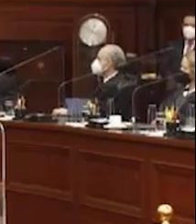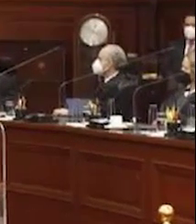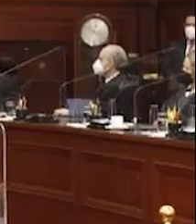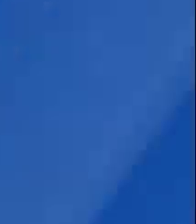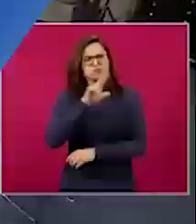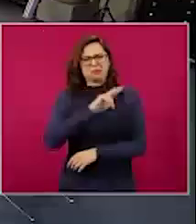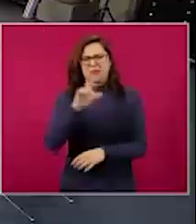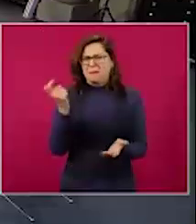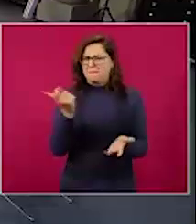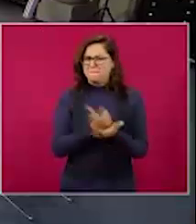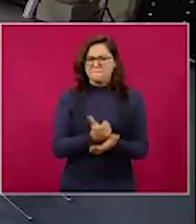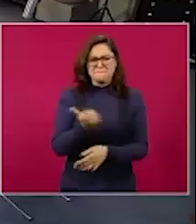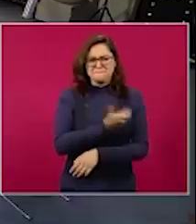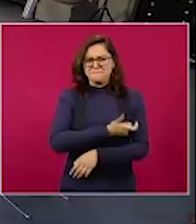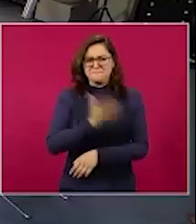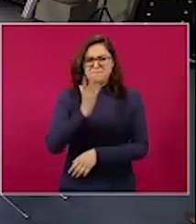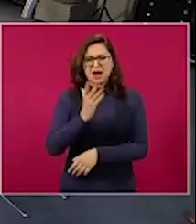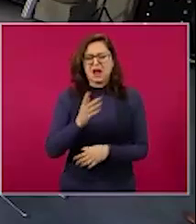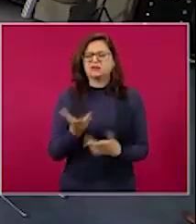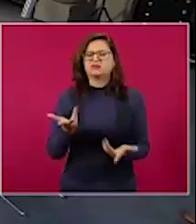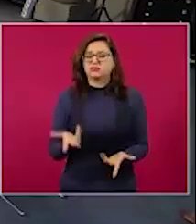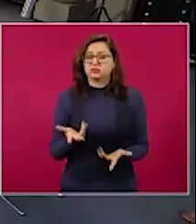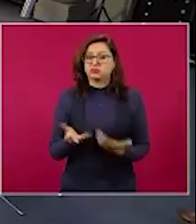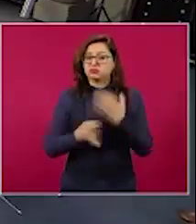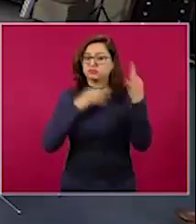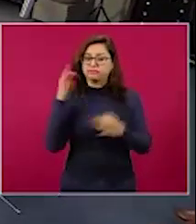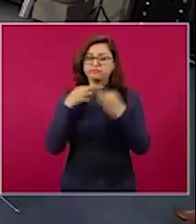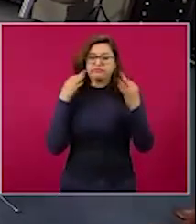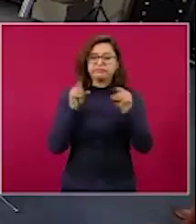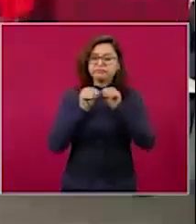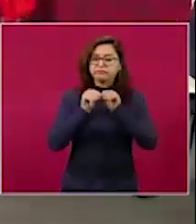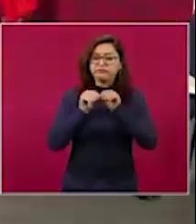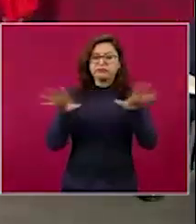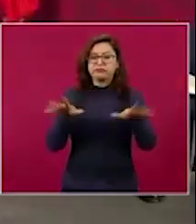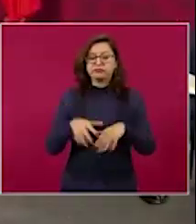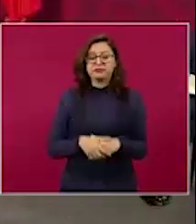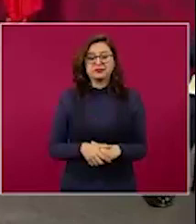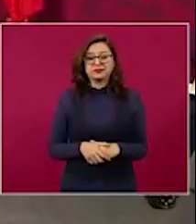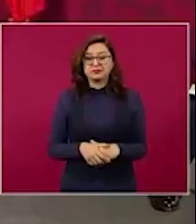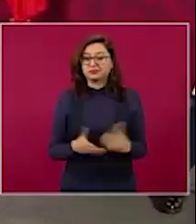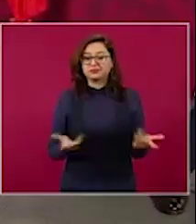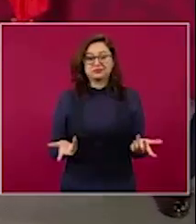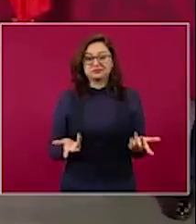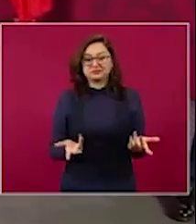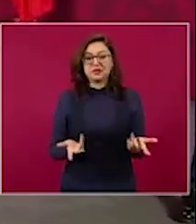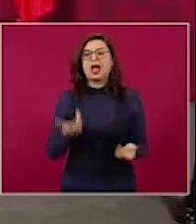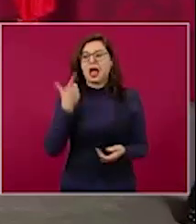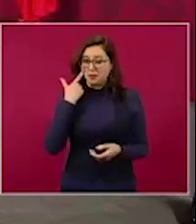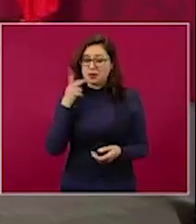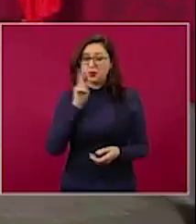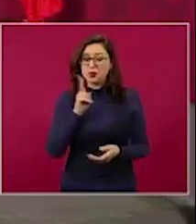revocación de mandato. Pide AMLO que se investigue casa de su hijo en Texas. No van a encontrar nada, asegura. Si tienen